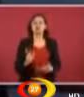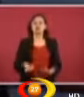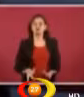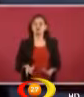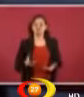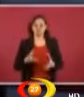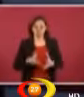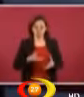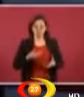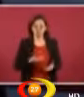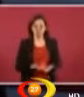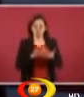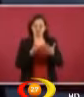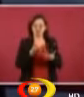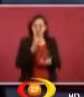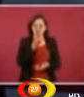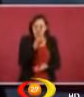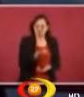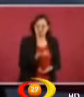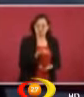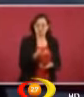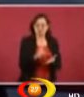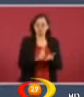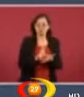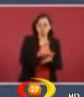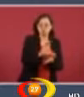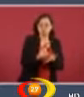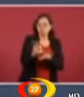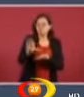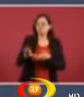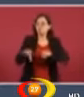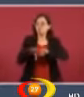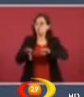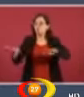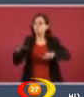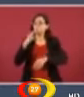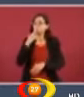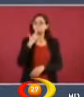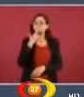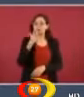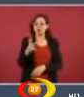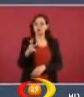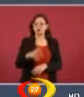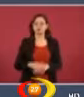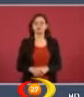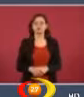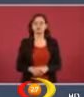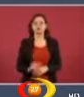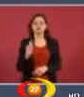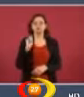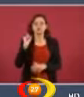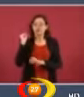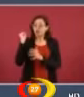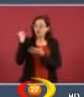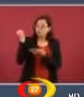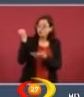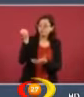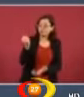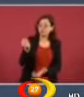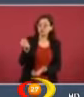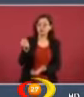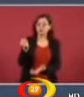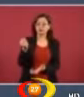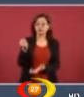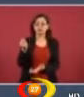distribución de la riqueza el presupuesto público no